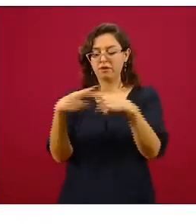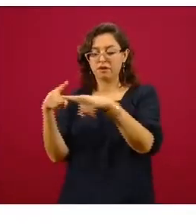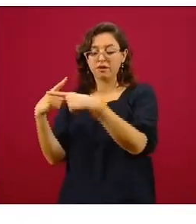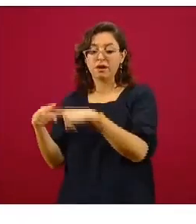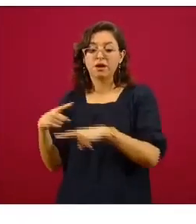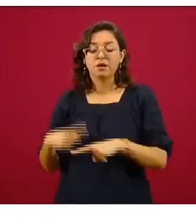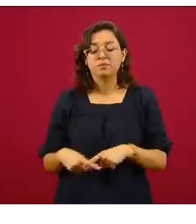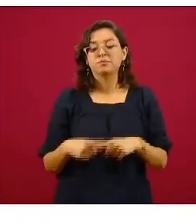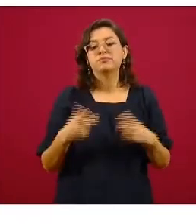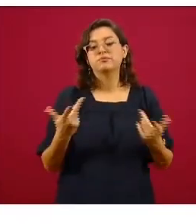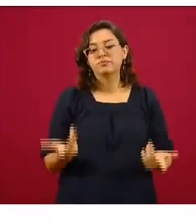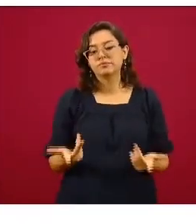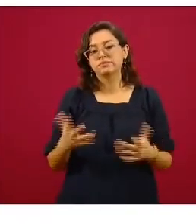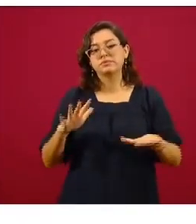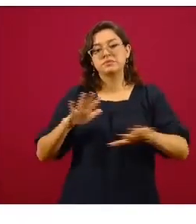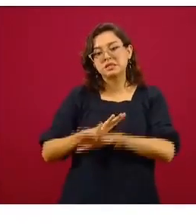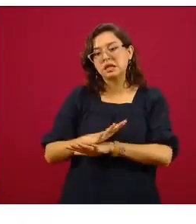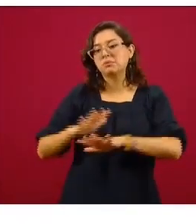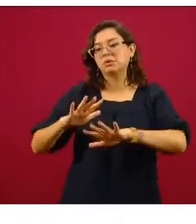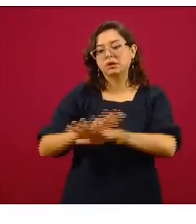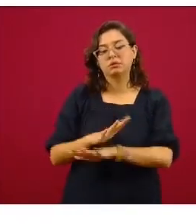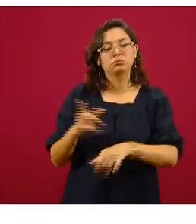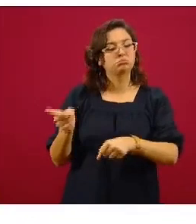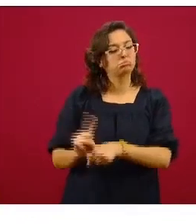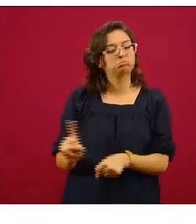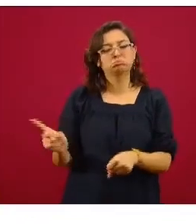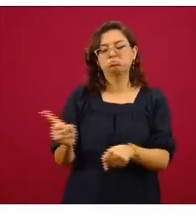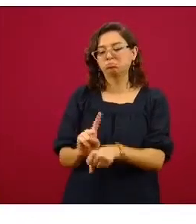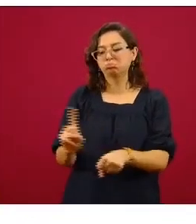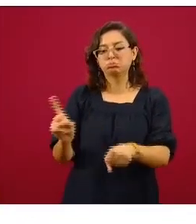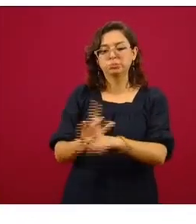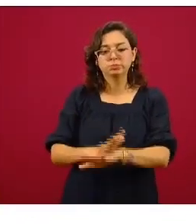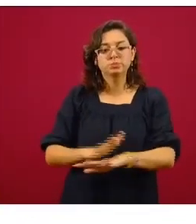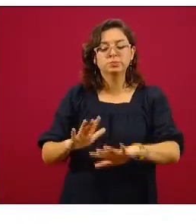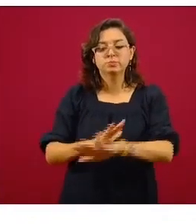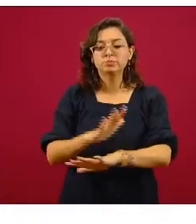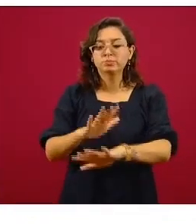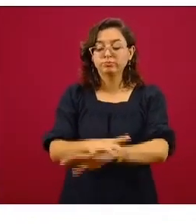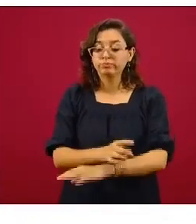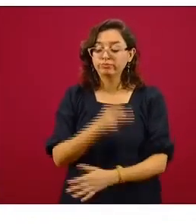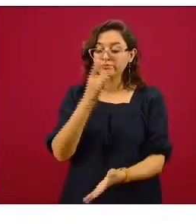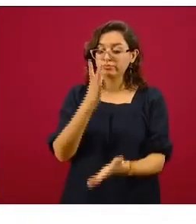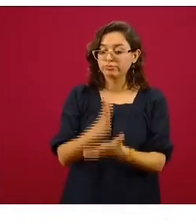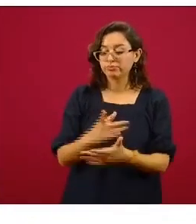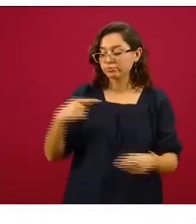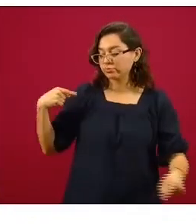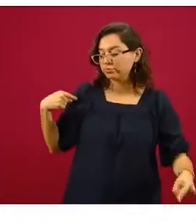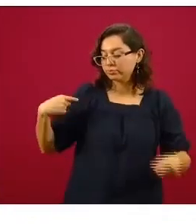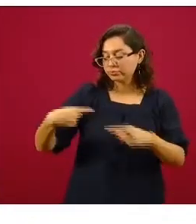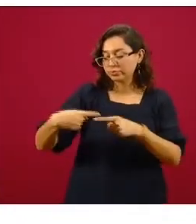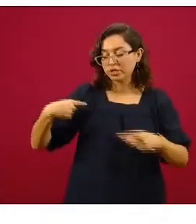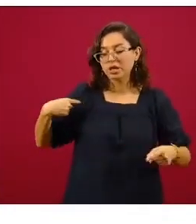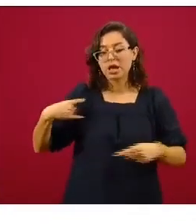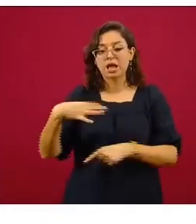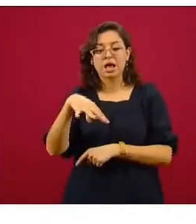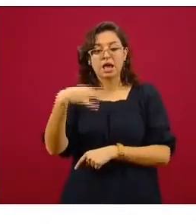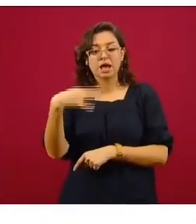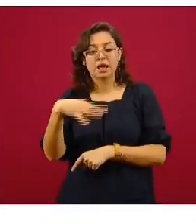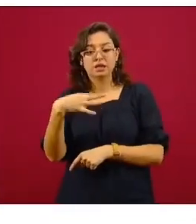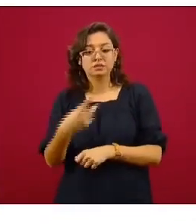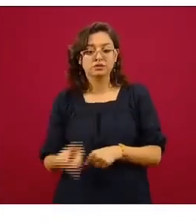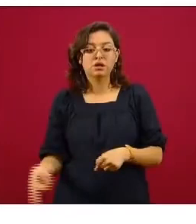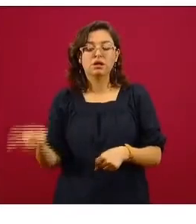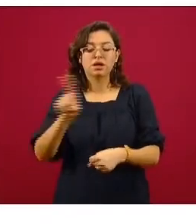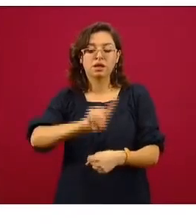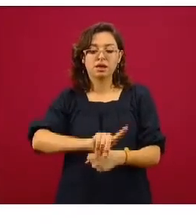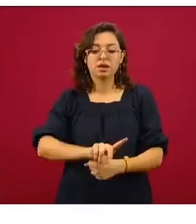esta es una ventana móvil, porque siempre está, todos los días se está moviendo, solamente mostrando los últimos 14 días. Por